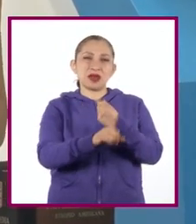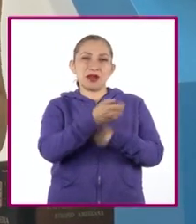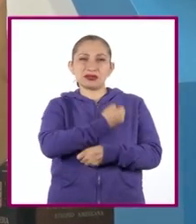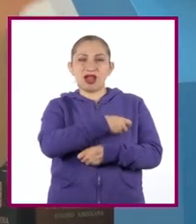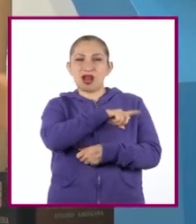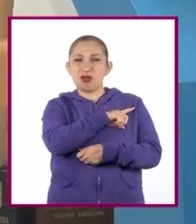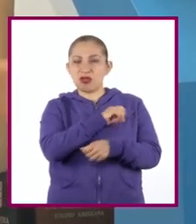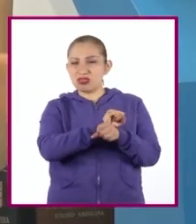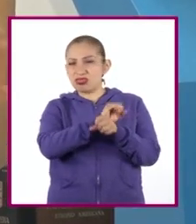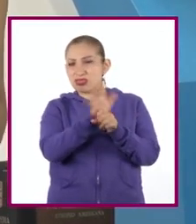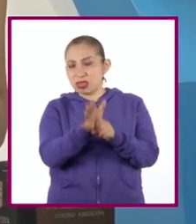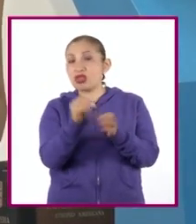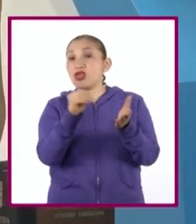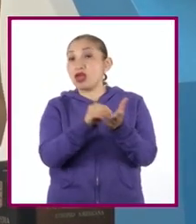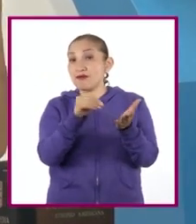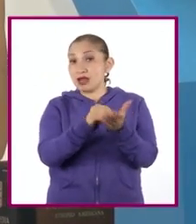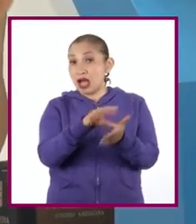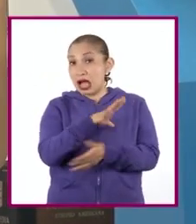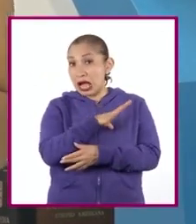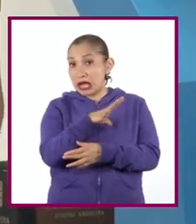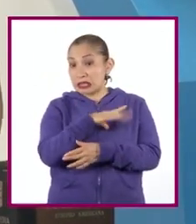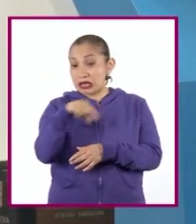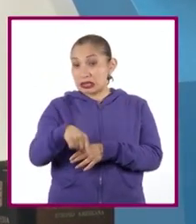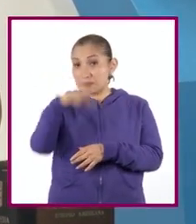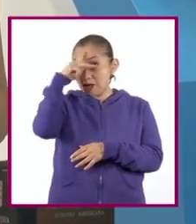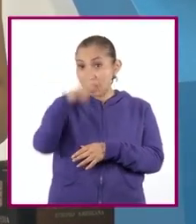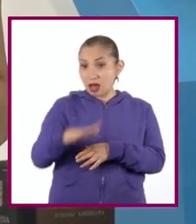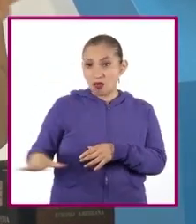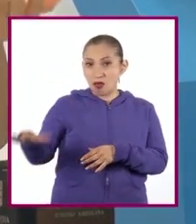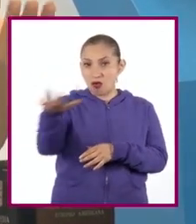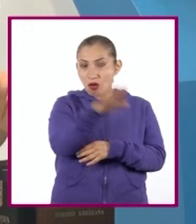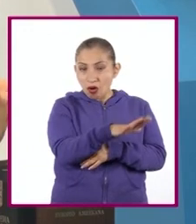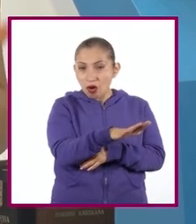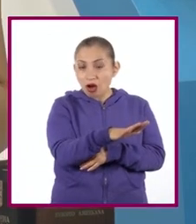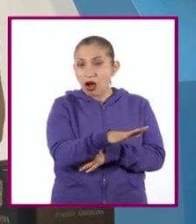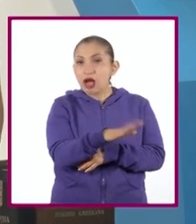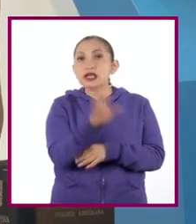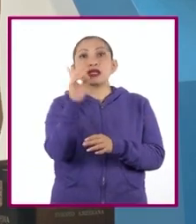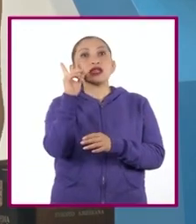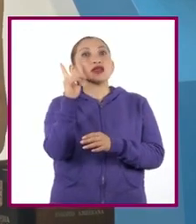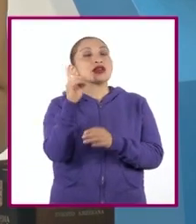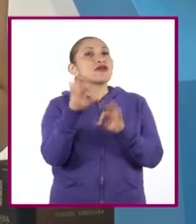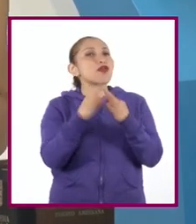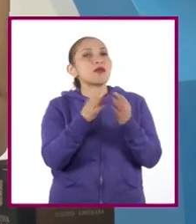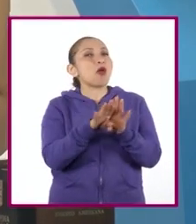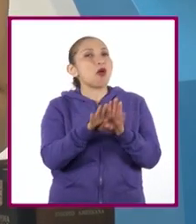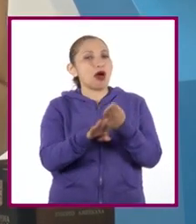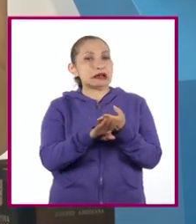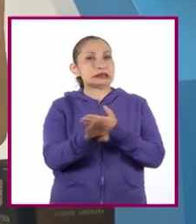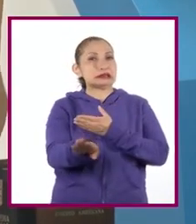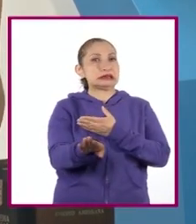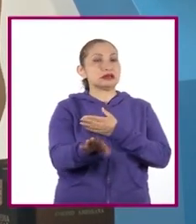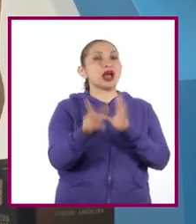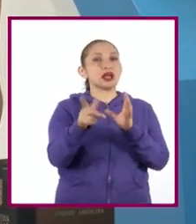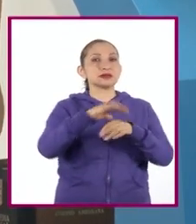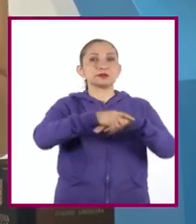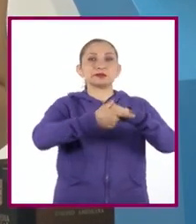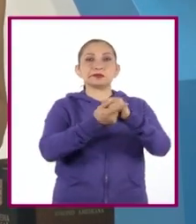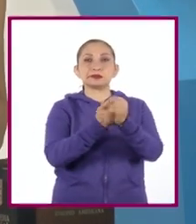COVID-19 aún sigue presente en nuestra sociedad y una forma de protegernos es